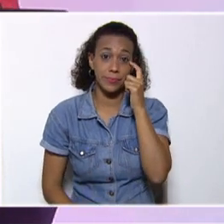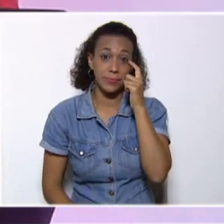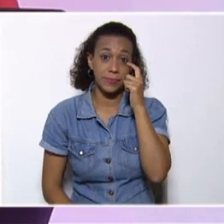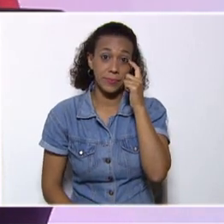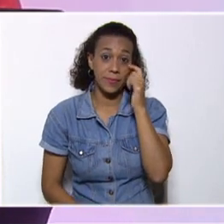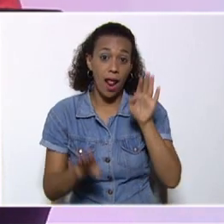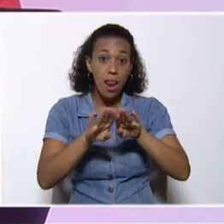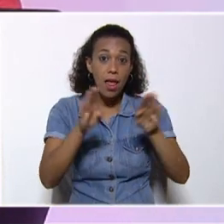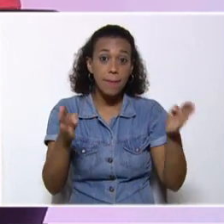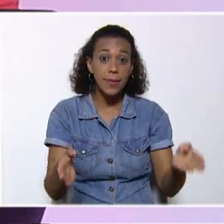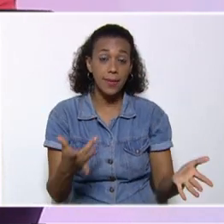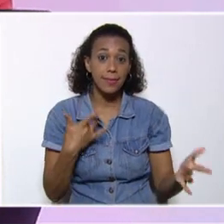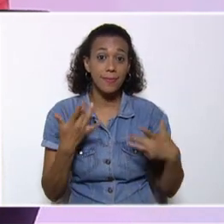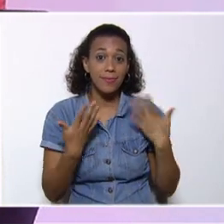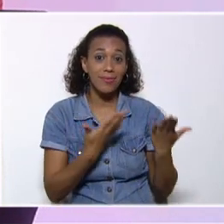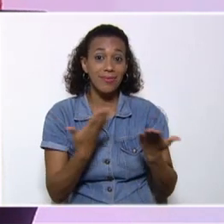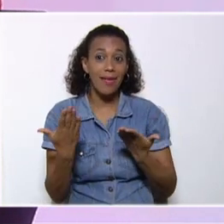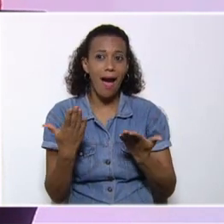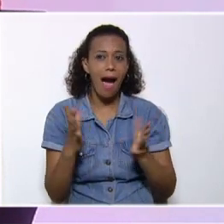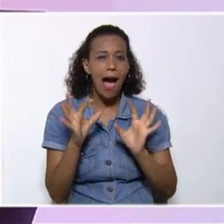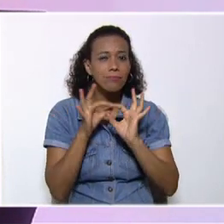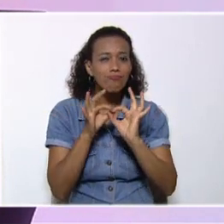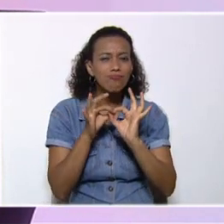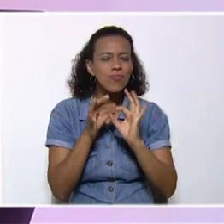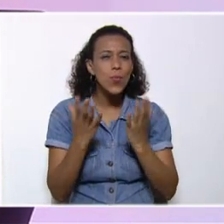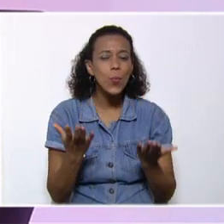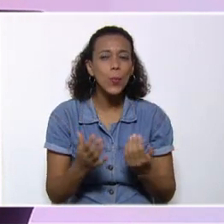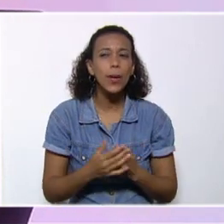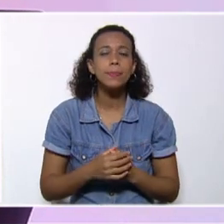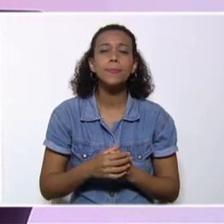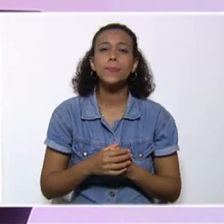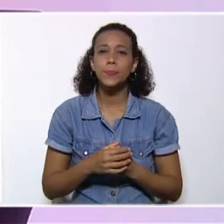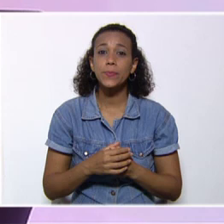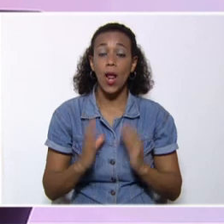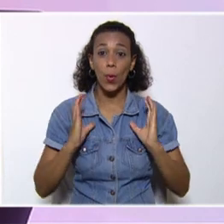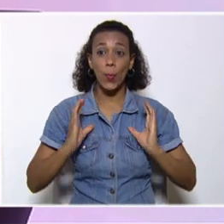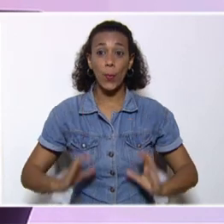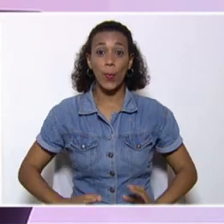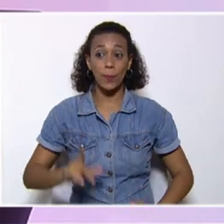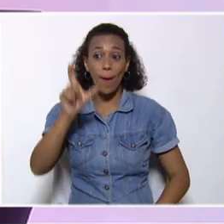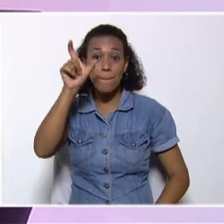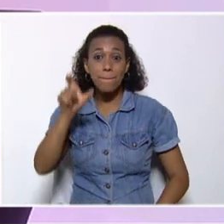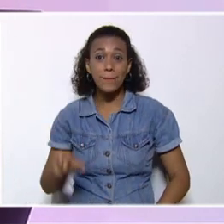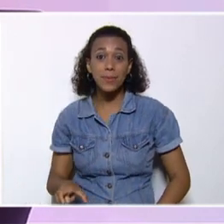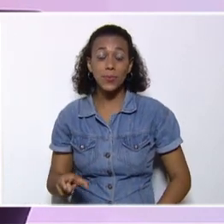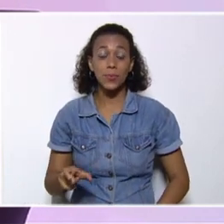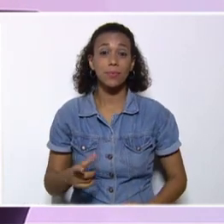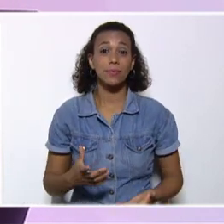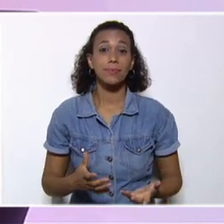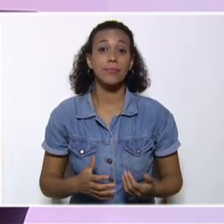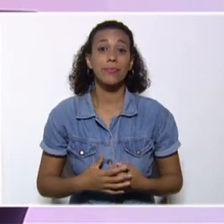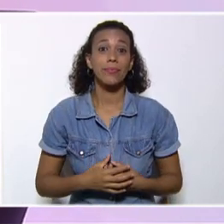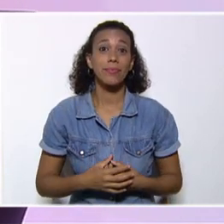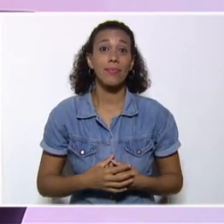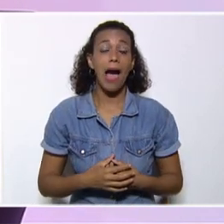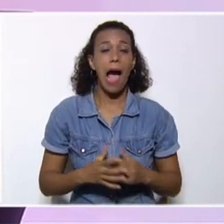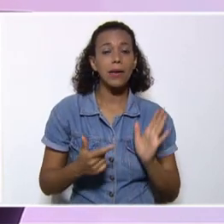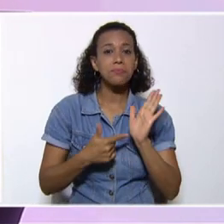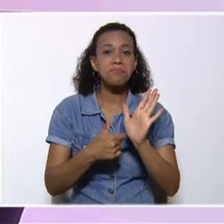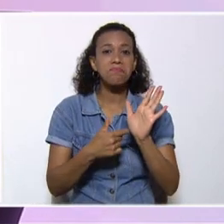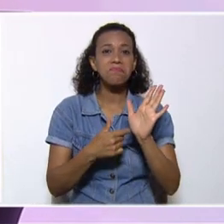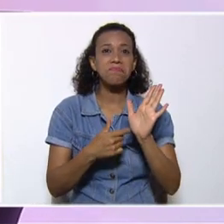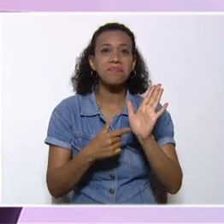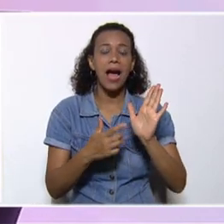Bueno, en la mesa tenemos una actividad que está relacionada, como dije anteriormente, a lo que es el cuerpo humano. Aquí tenemos una pequeña lámina